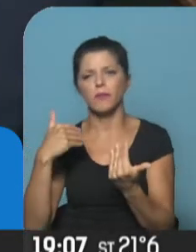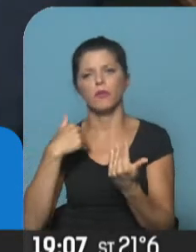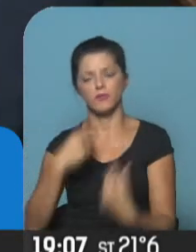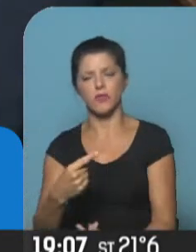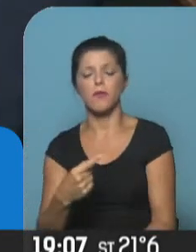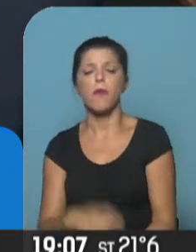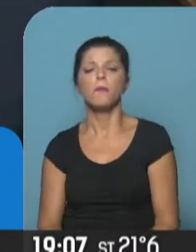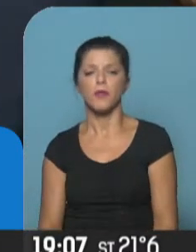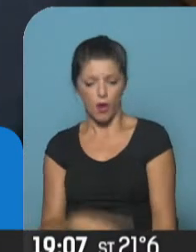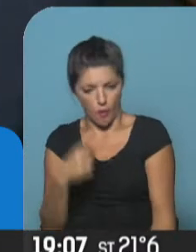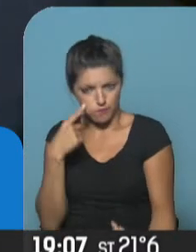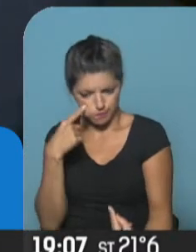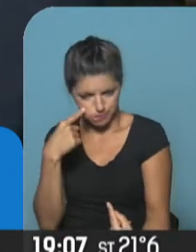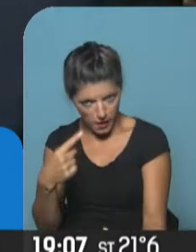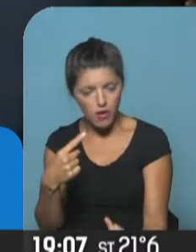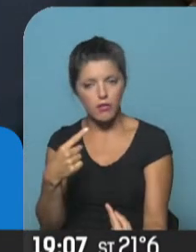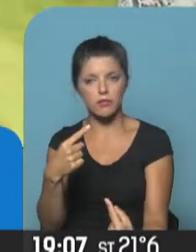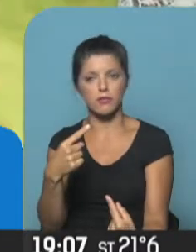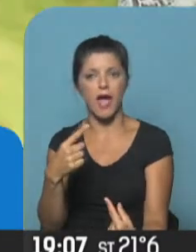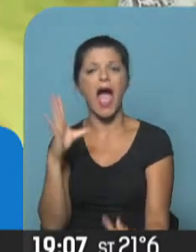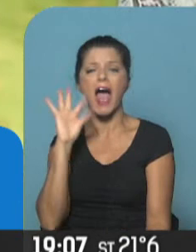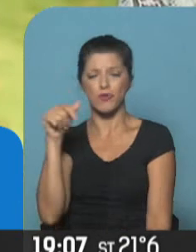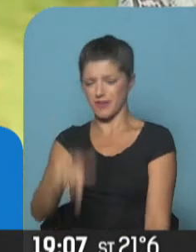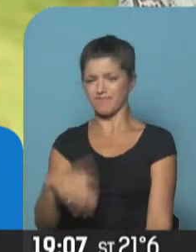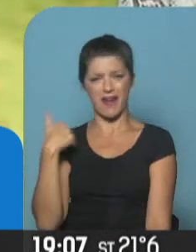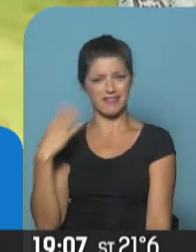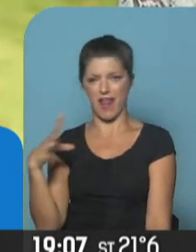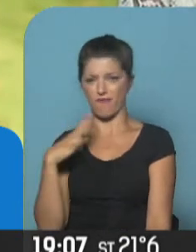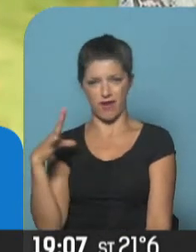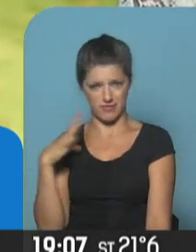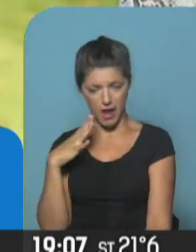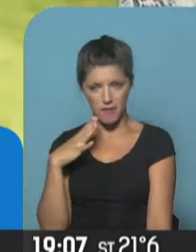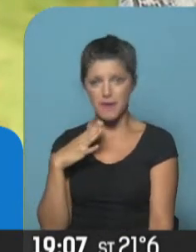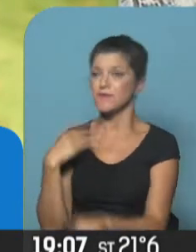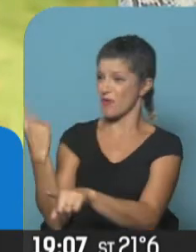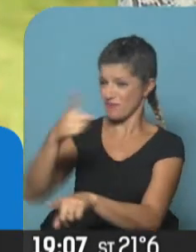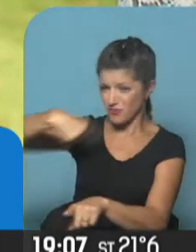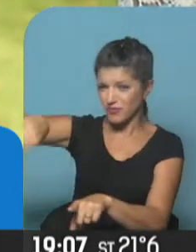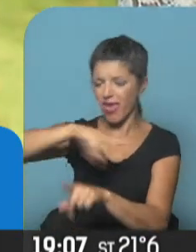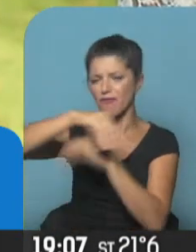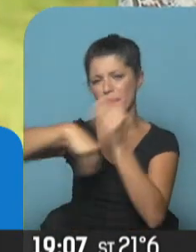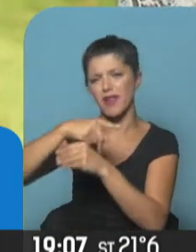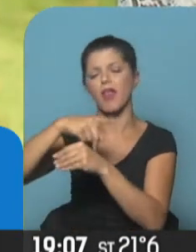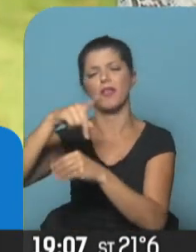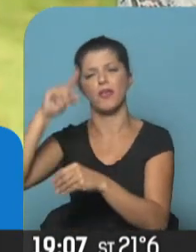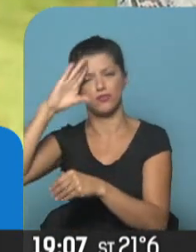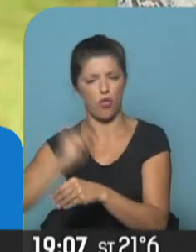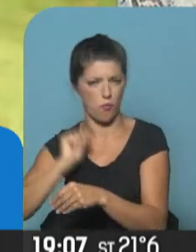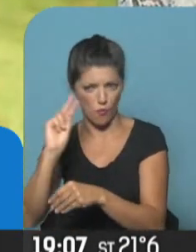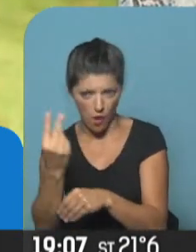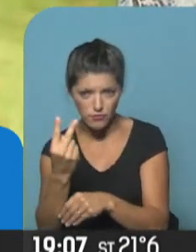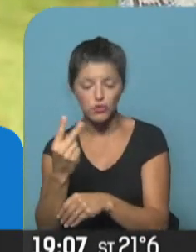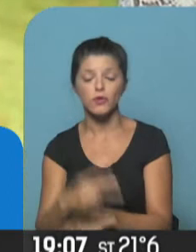Esta deuda que teníamos todos los argentinos con ustedes. La verdad es que no hay palabras que